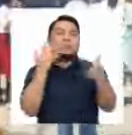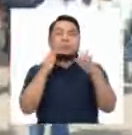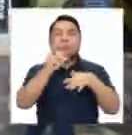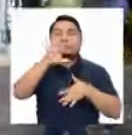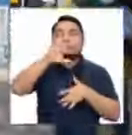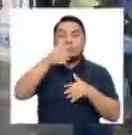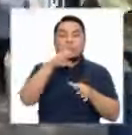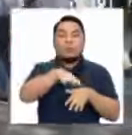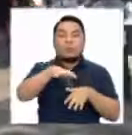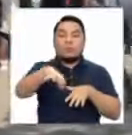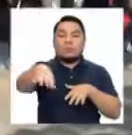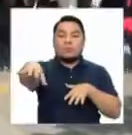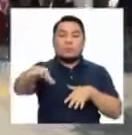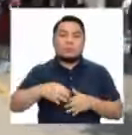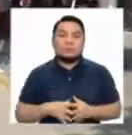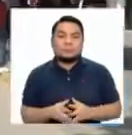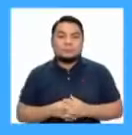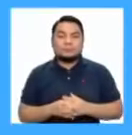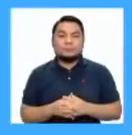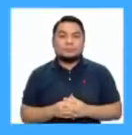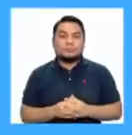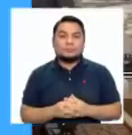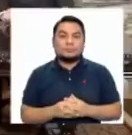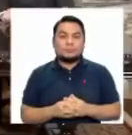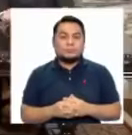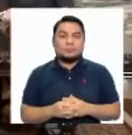5 cuadras.